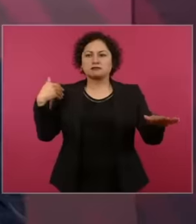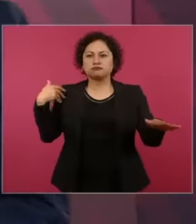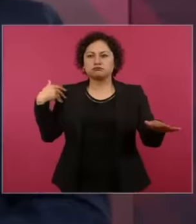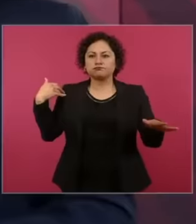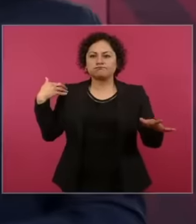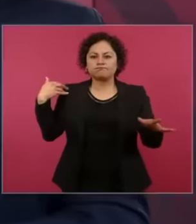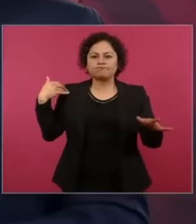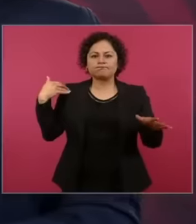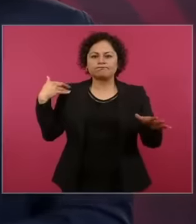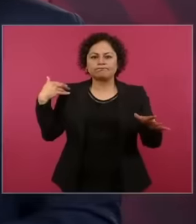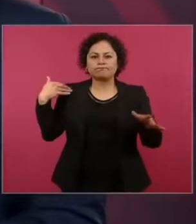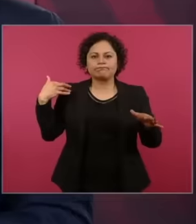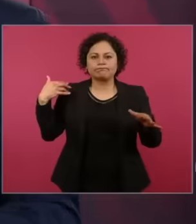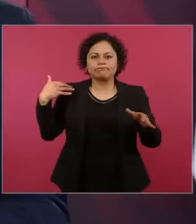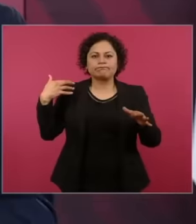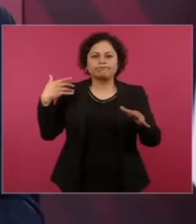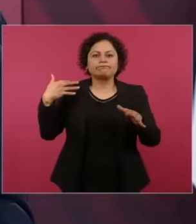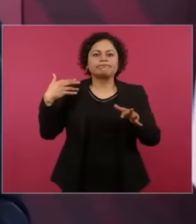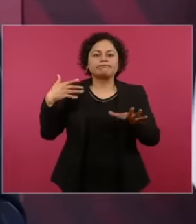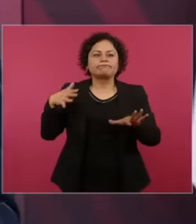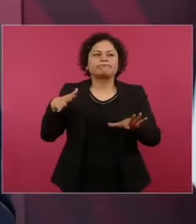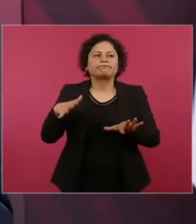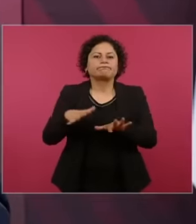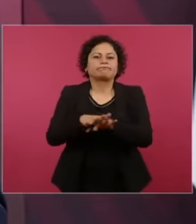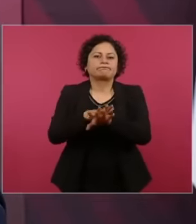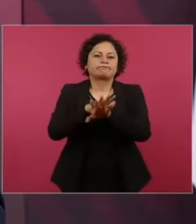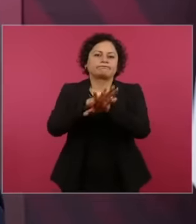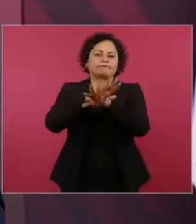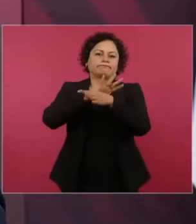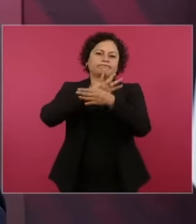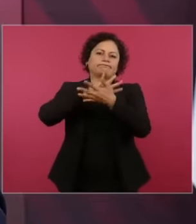así que tenerle